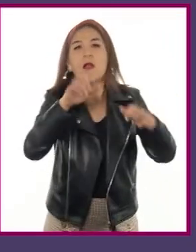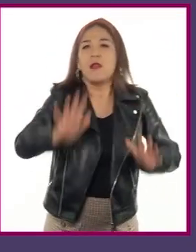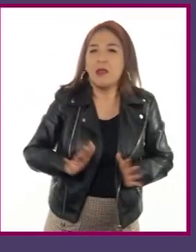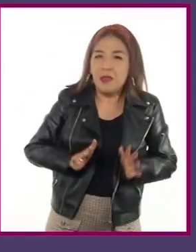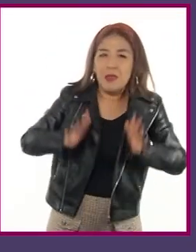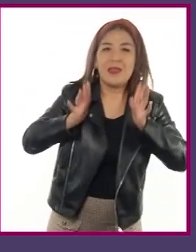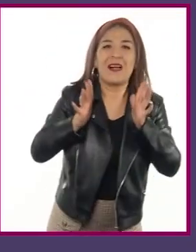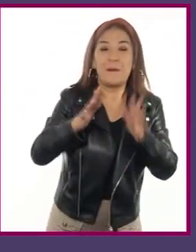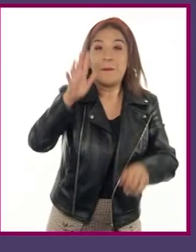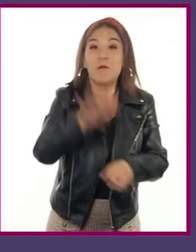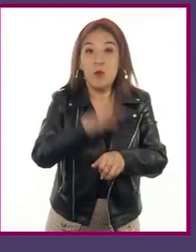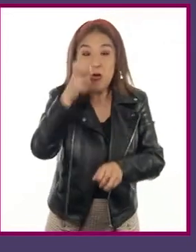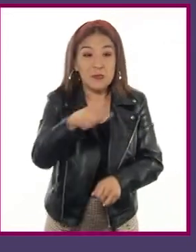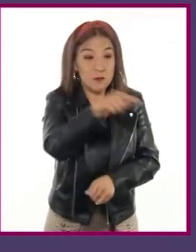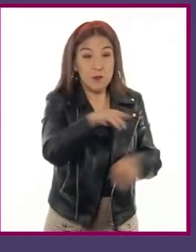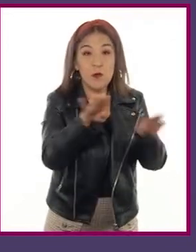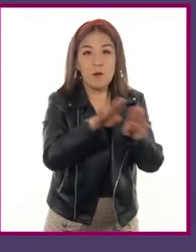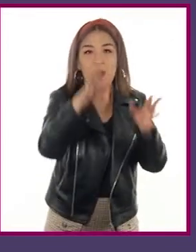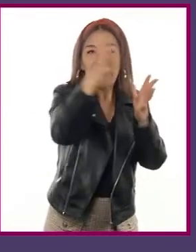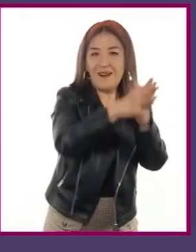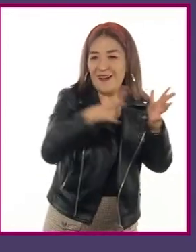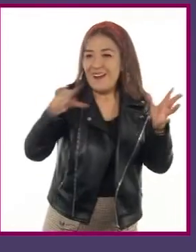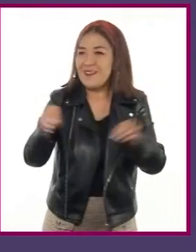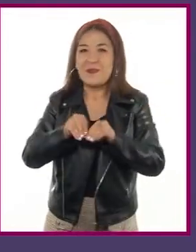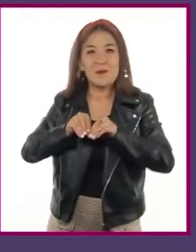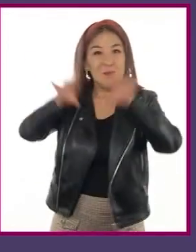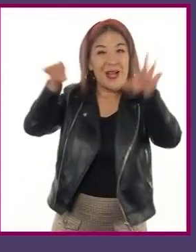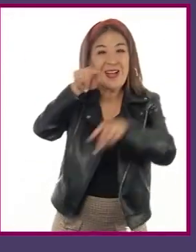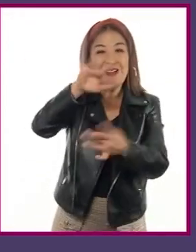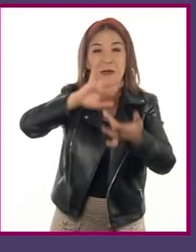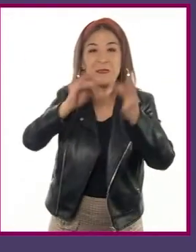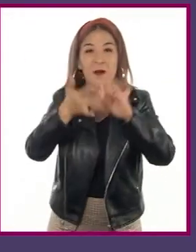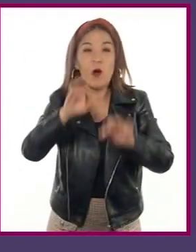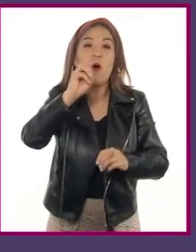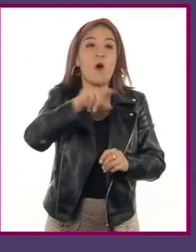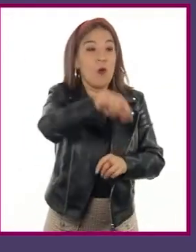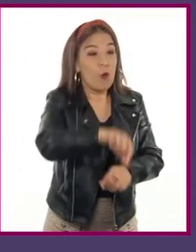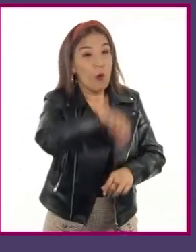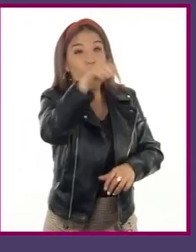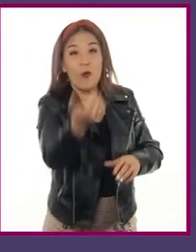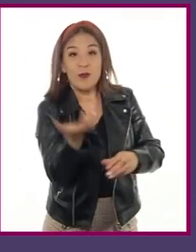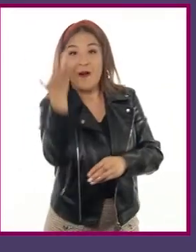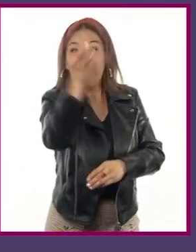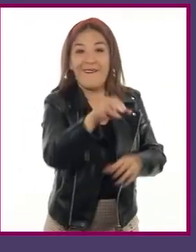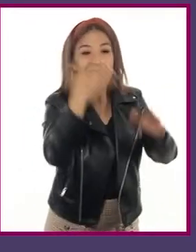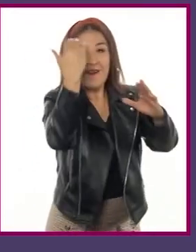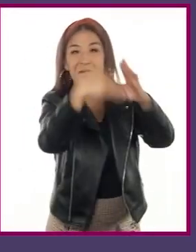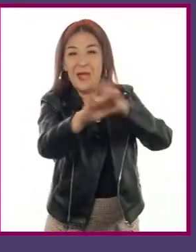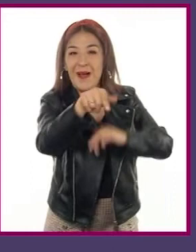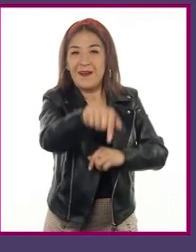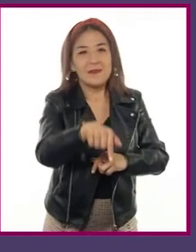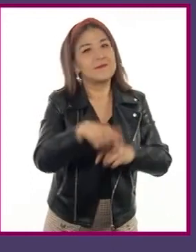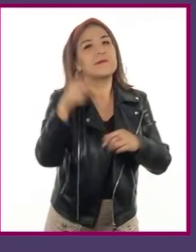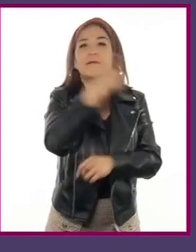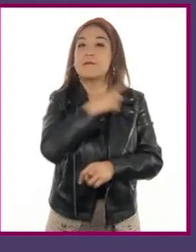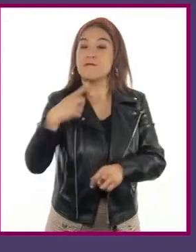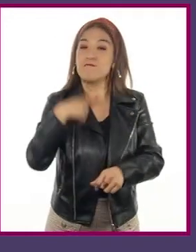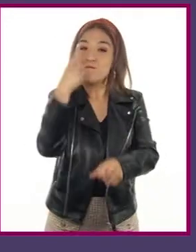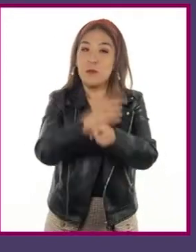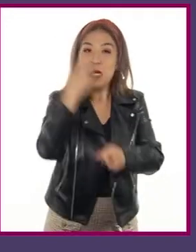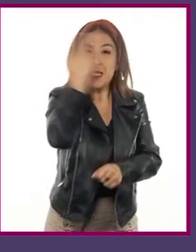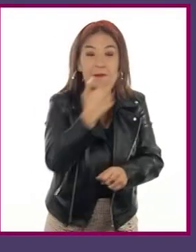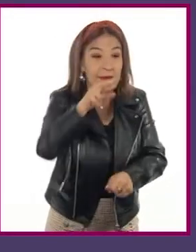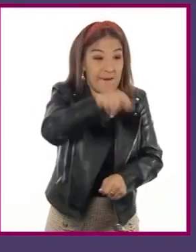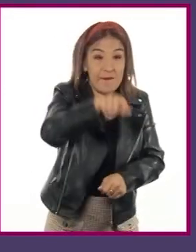que antes de copiar estos contenidos en tus redes sociales o de reenviarlos a otros cibernautas, asegúrate de que sean verídicos y